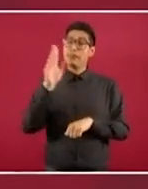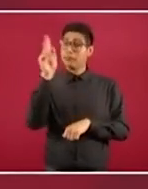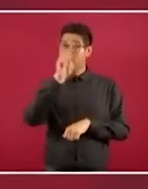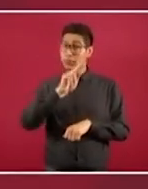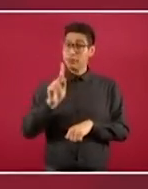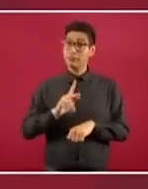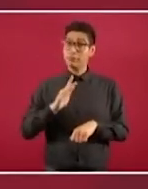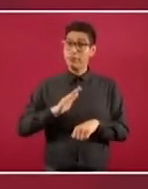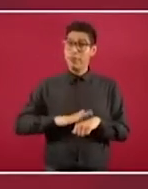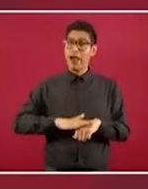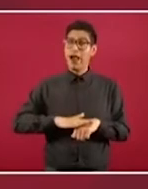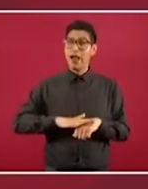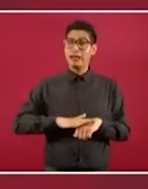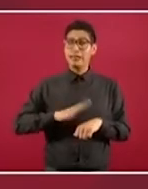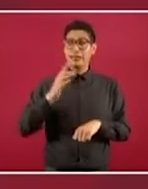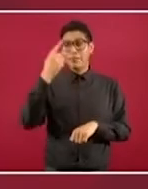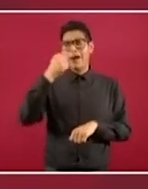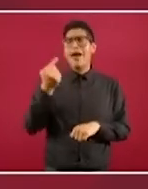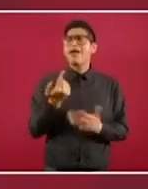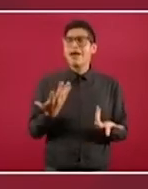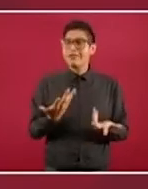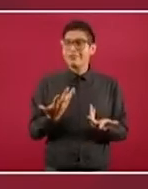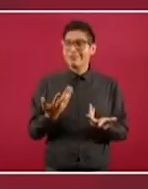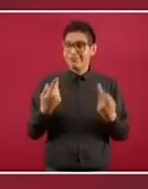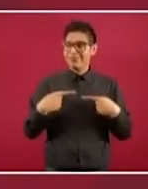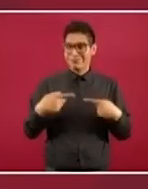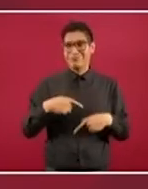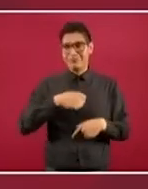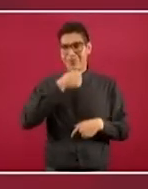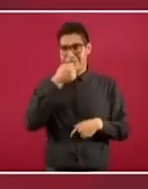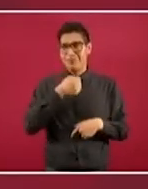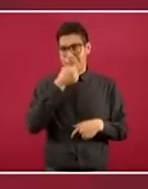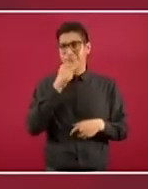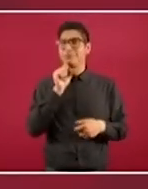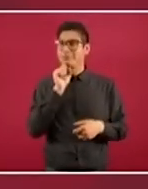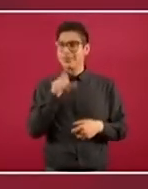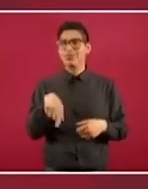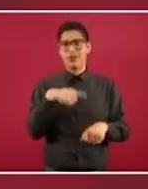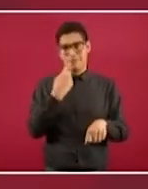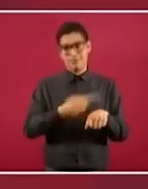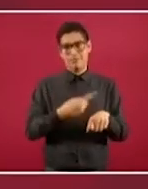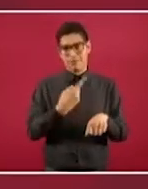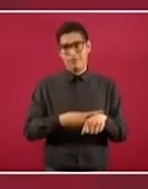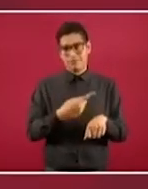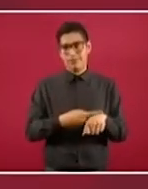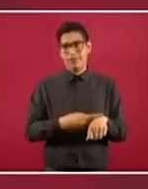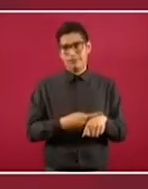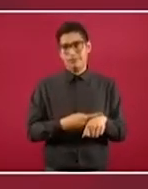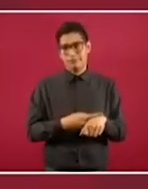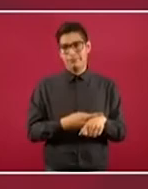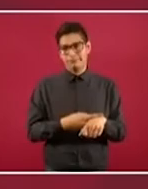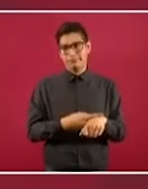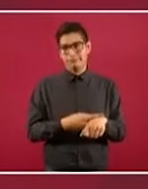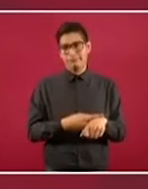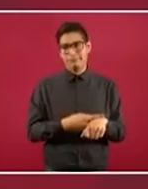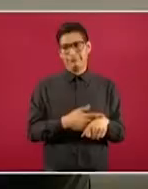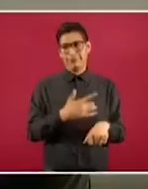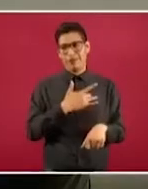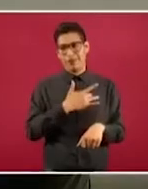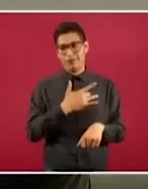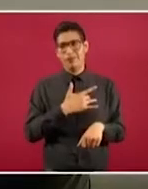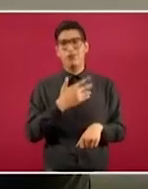las personas con más de 60 años de edad. Como lo hemos visto en la gráfica, quienes